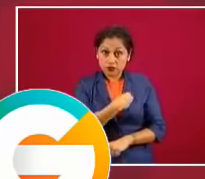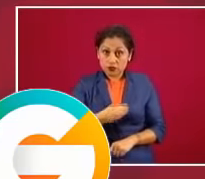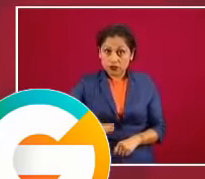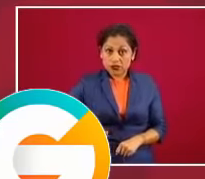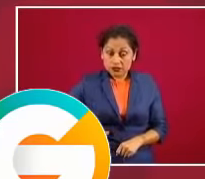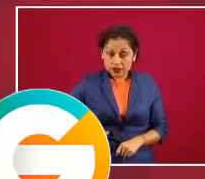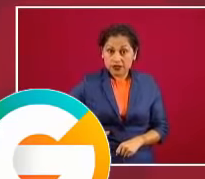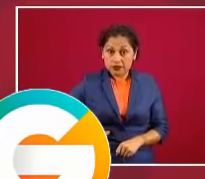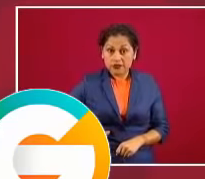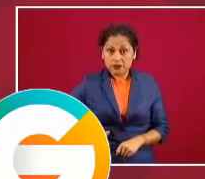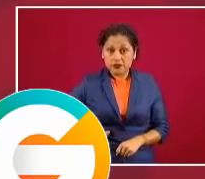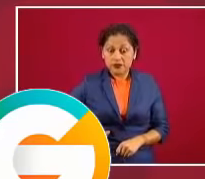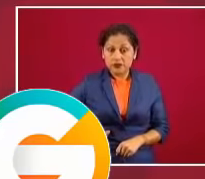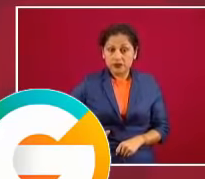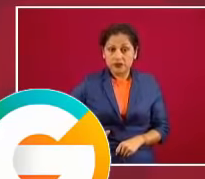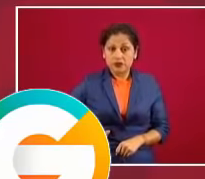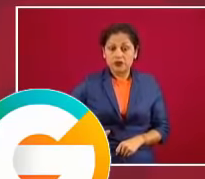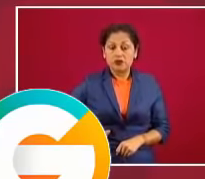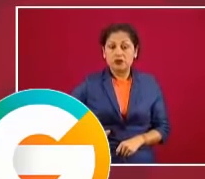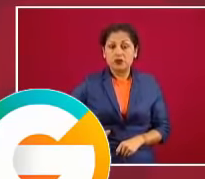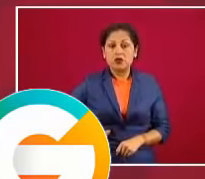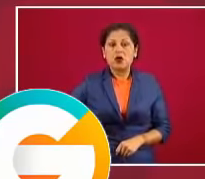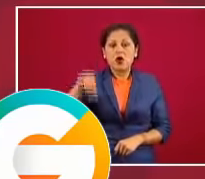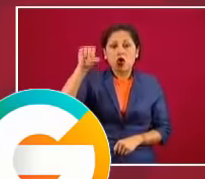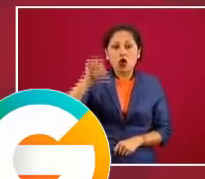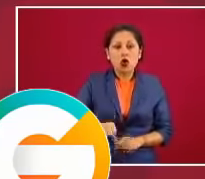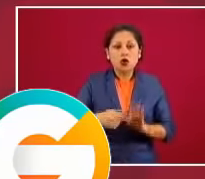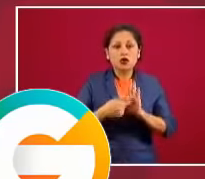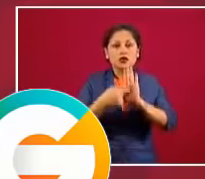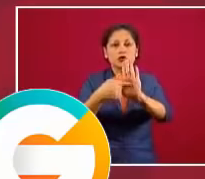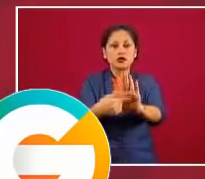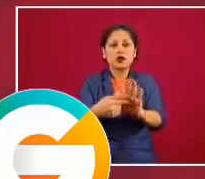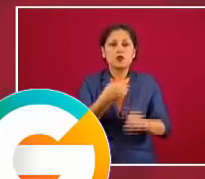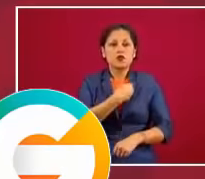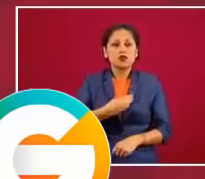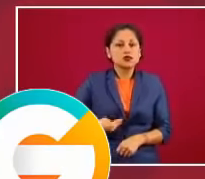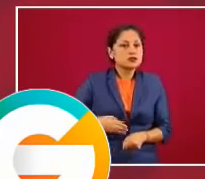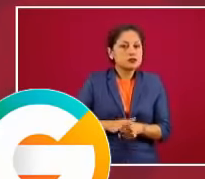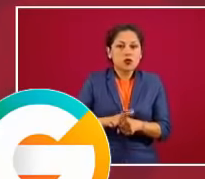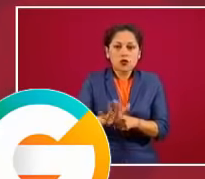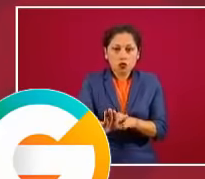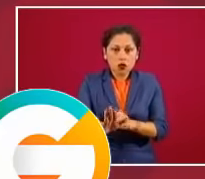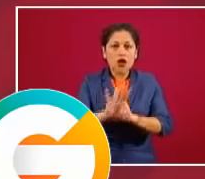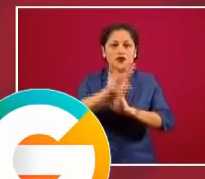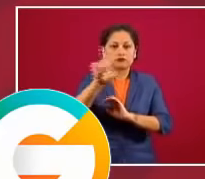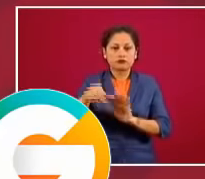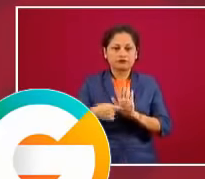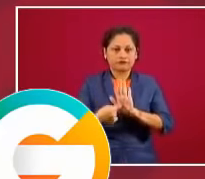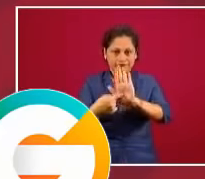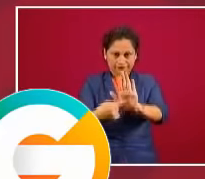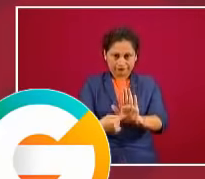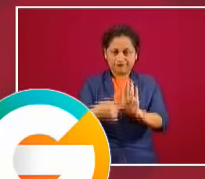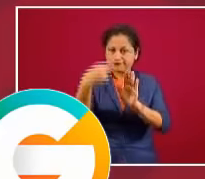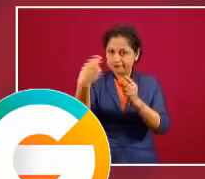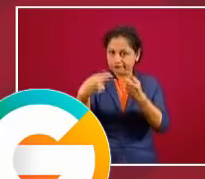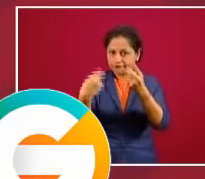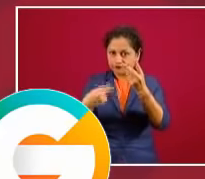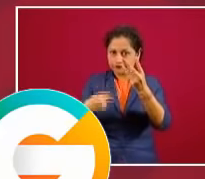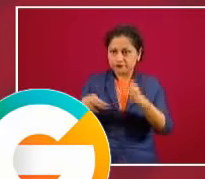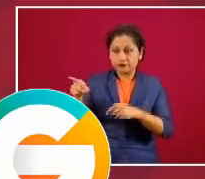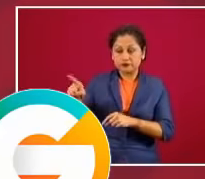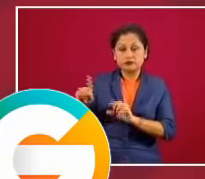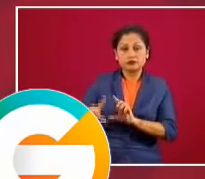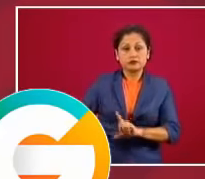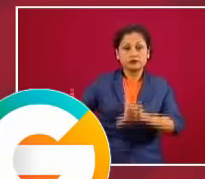de los municipios, que se dio a conocer solo la tabla, el número de